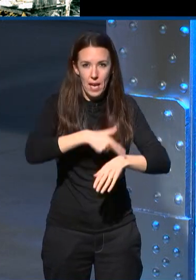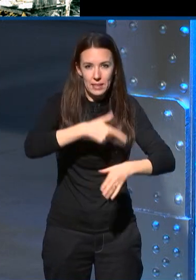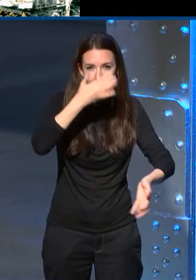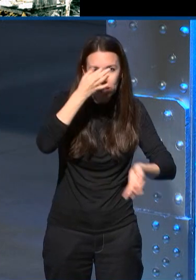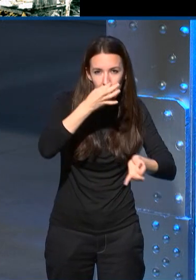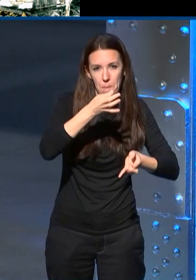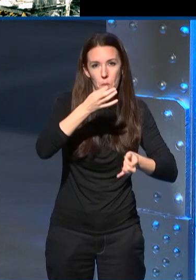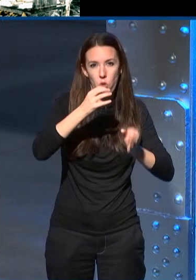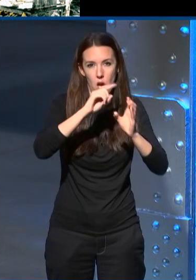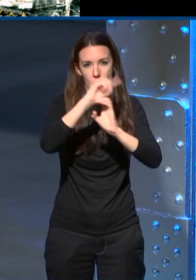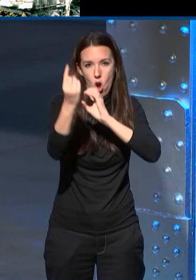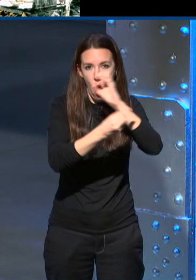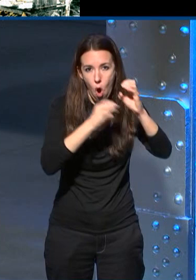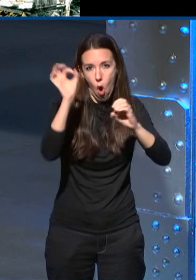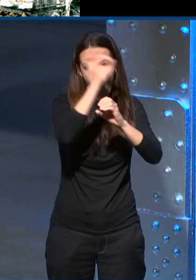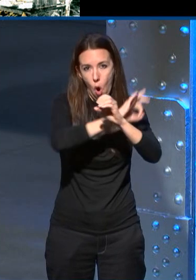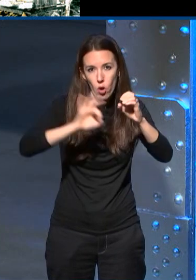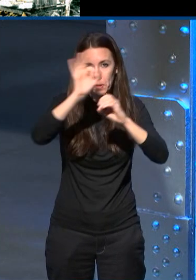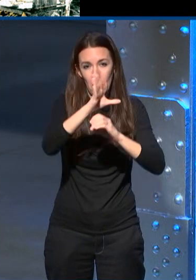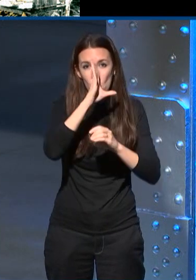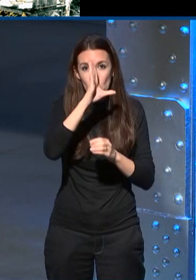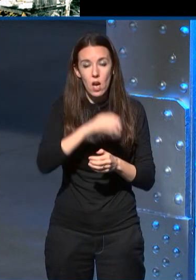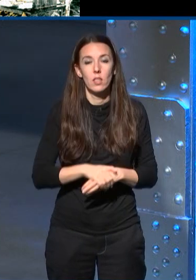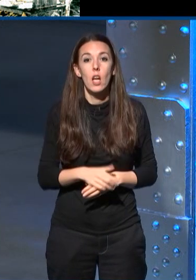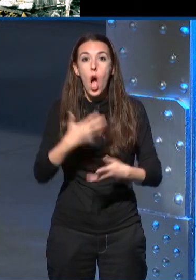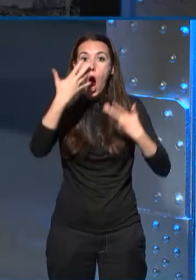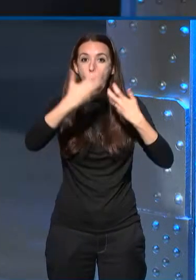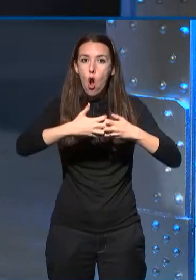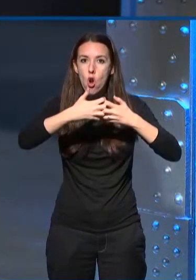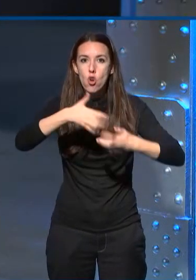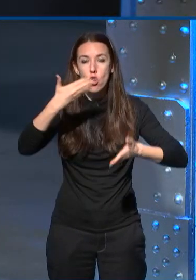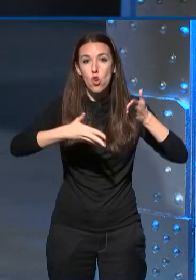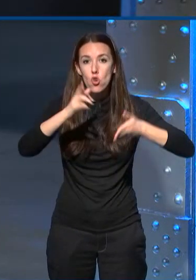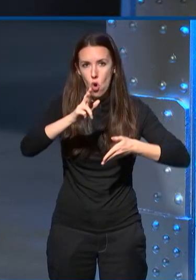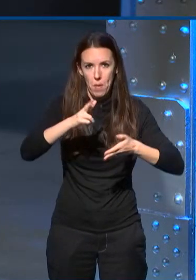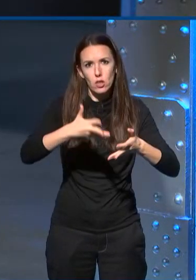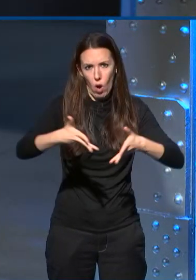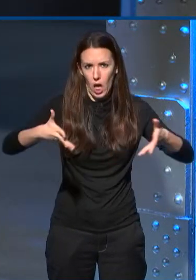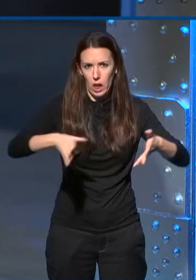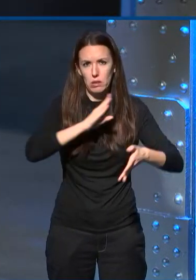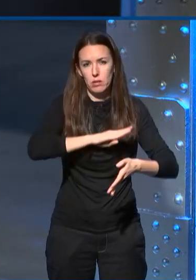órbita lunar, etc. Se llevaron rovers, unos vehículos bastante grandes,